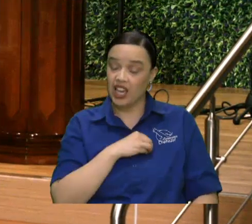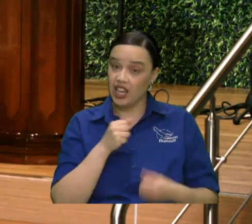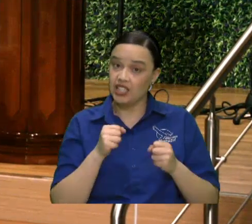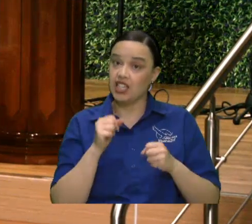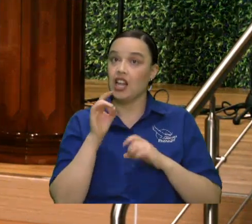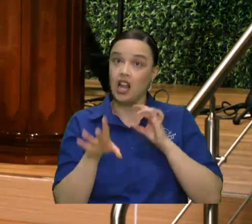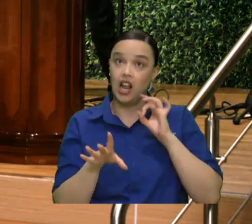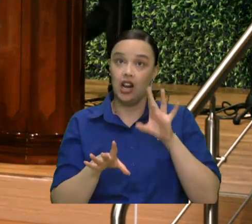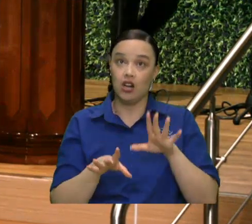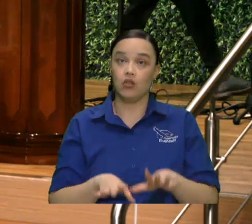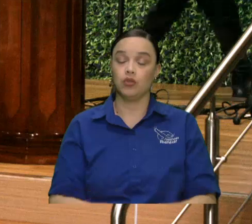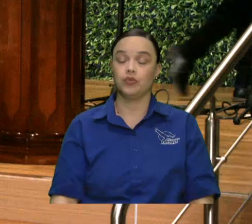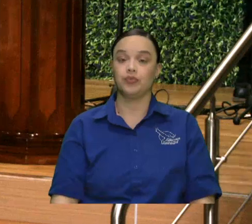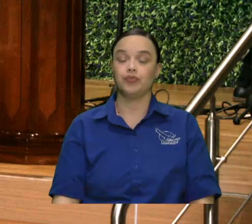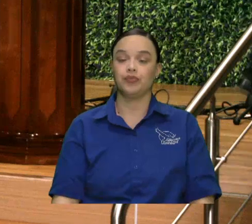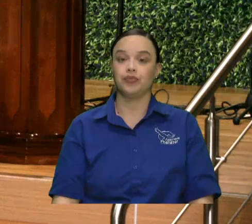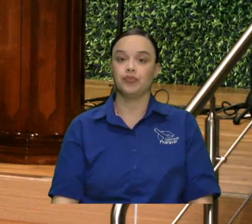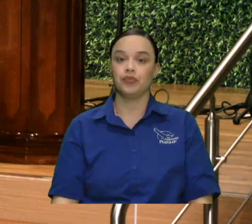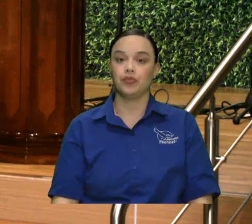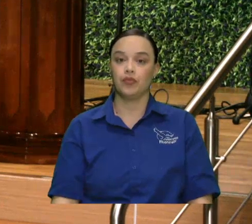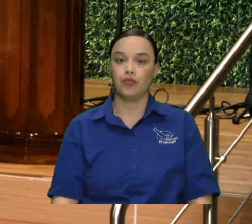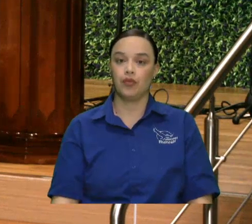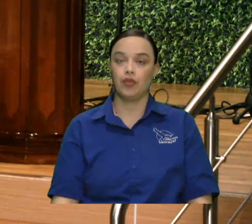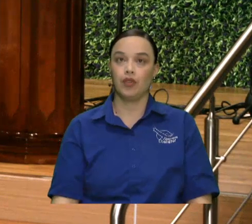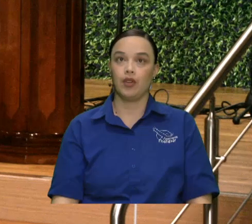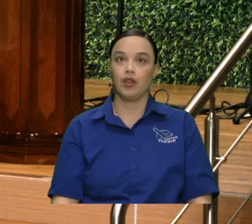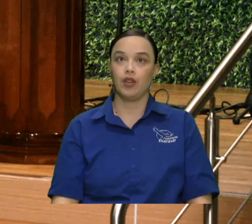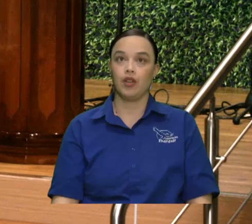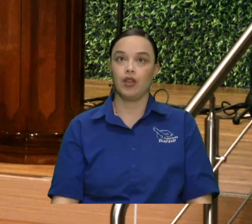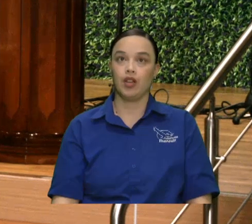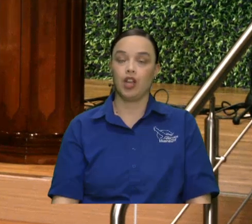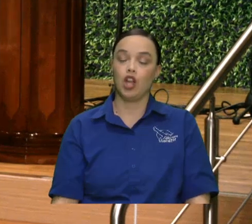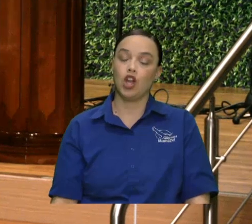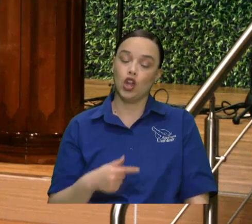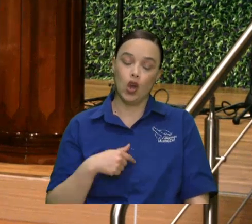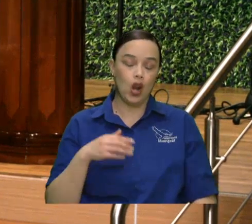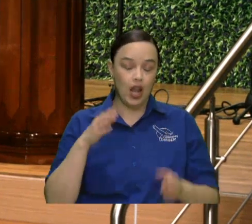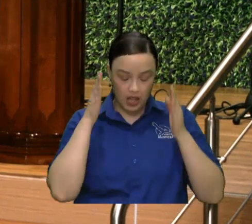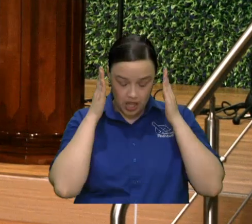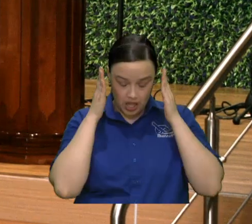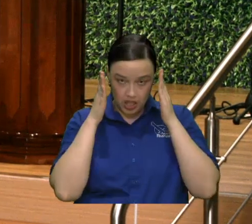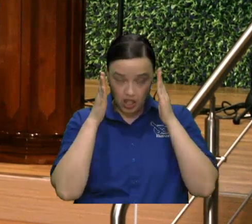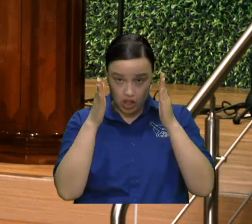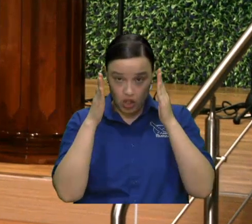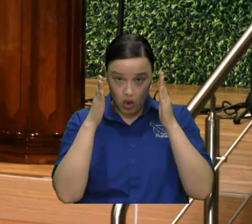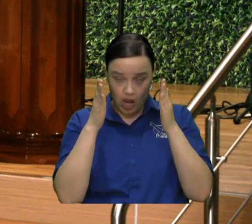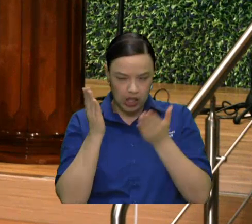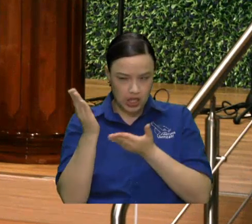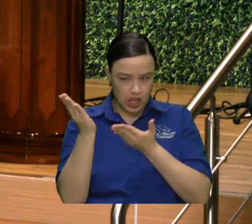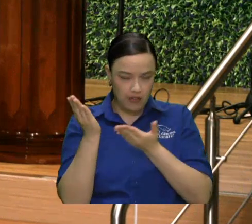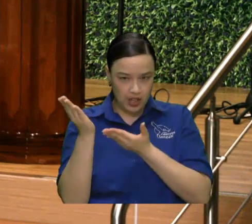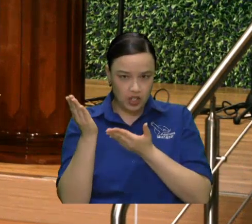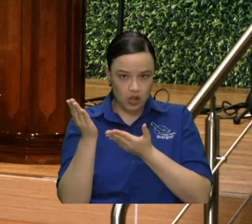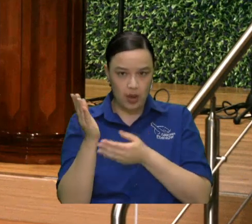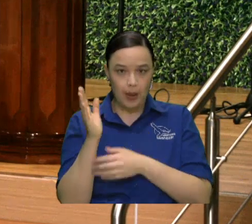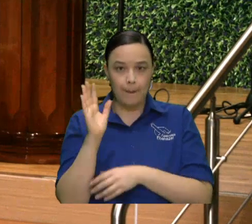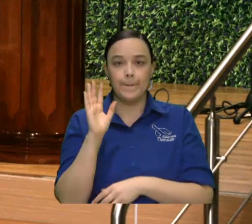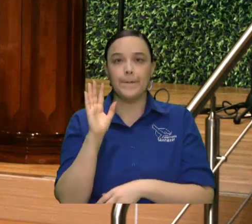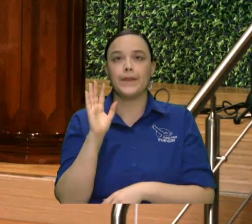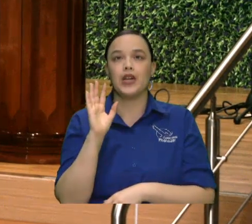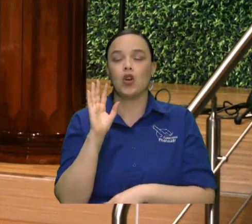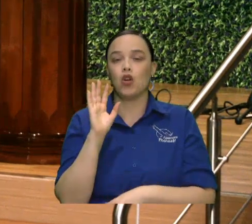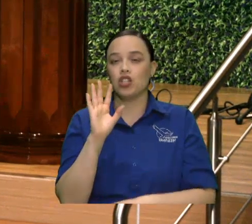yo sabía de qué iba a predicar yo le puse atención desde el principio al servicio pero cinco de los primeros